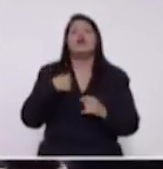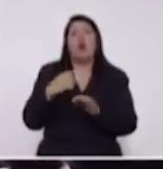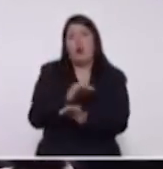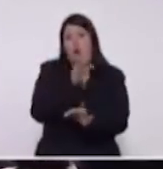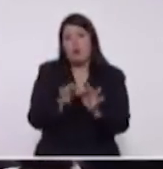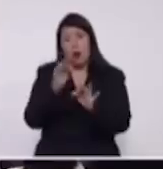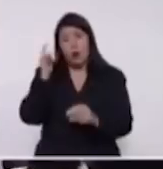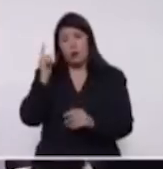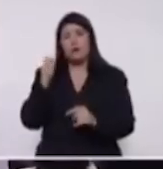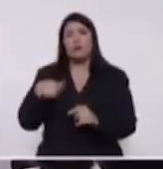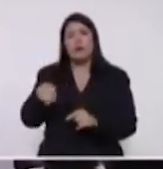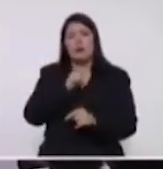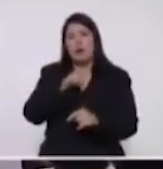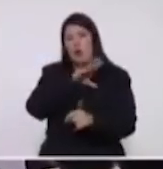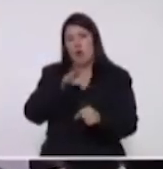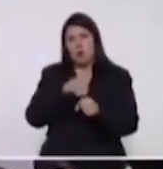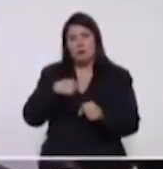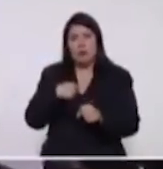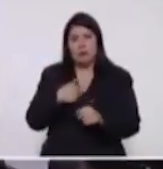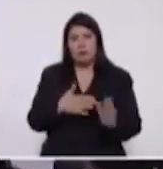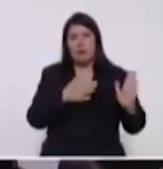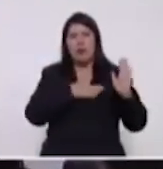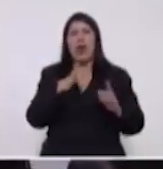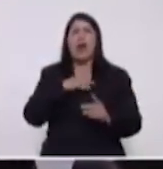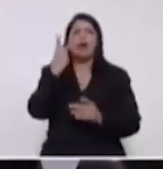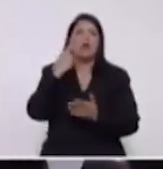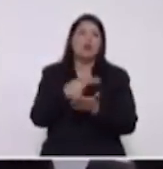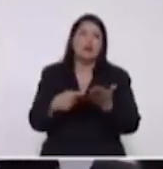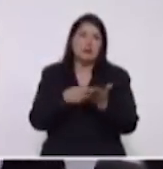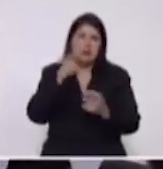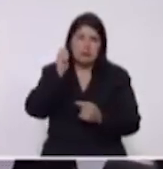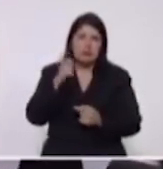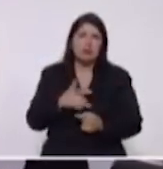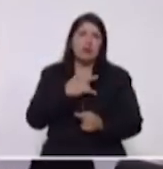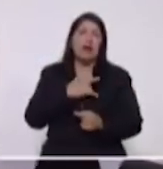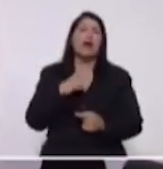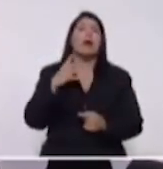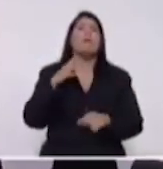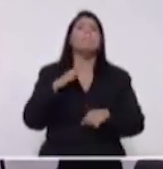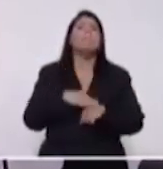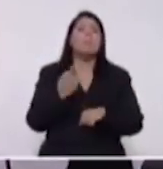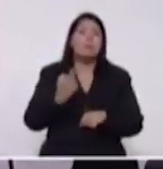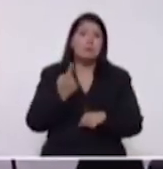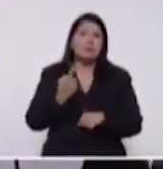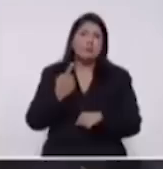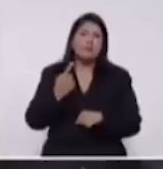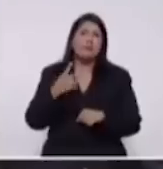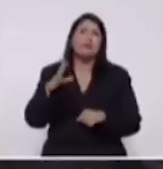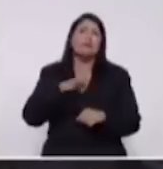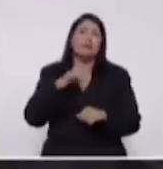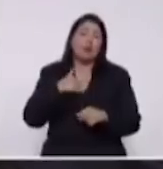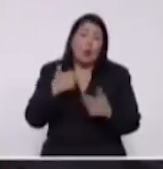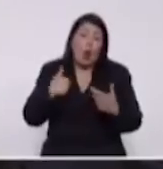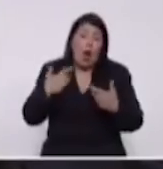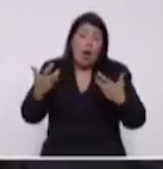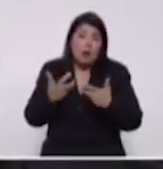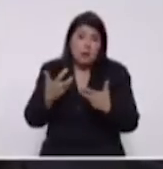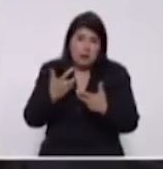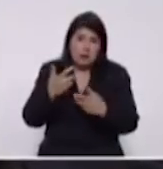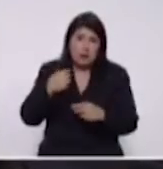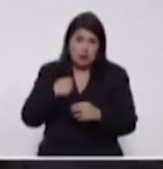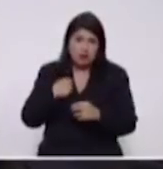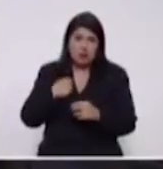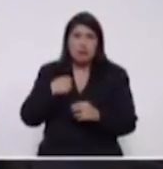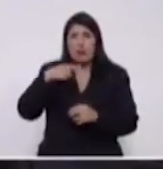compromisos. Hemos cancelado dos, debo decirlo, y esto ha sido fundamentalmente a partir de actuar con responsabilidad y de